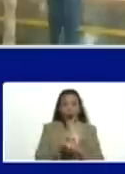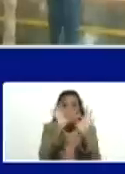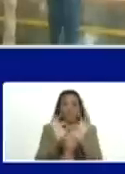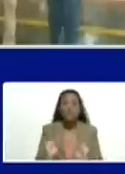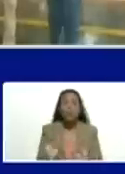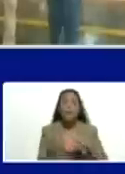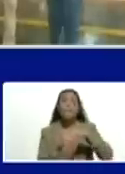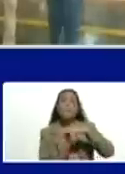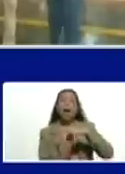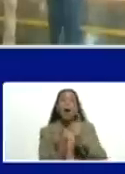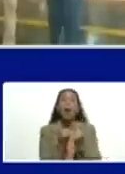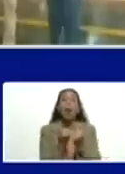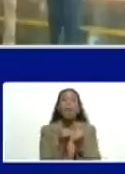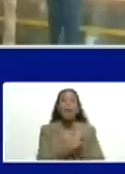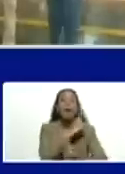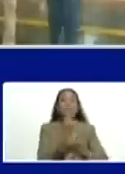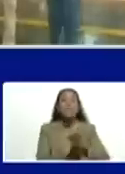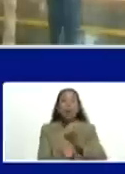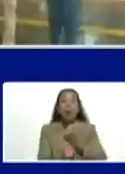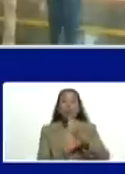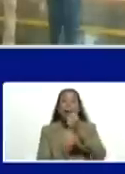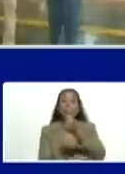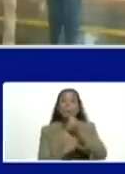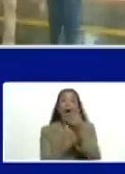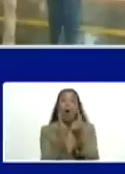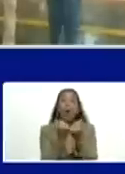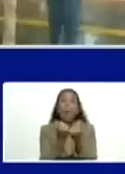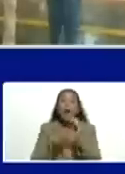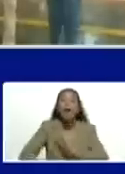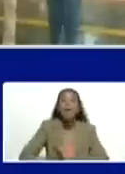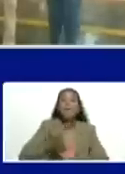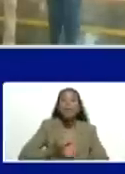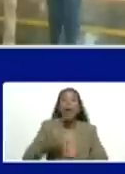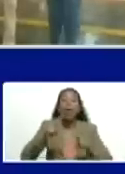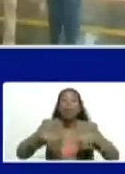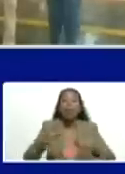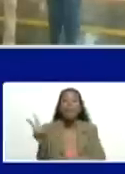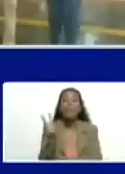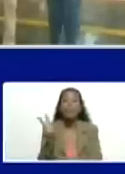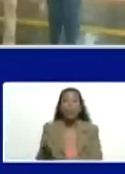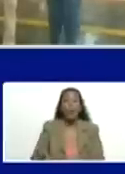la base económica, la columna vertebral económica de la Venezuela nueva,